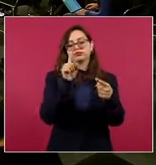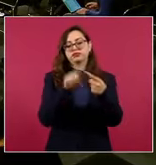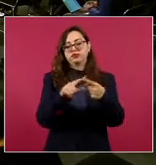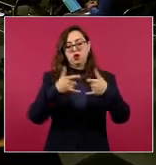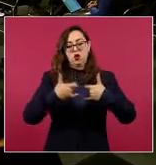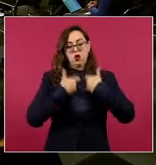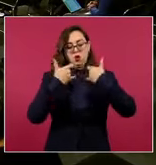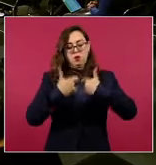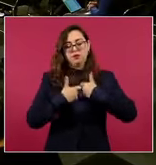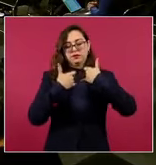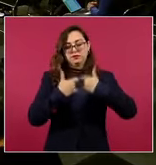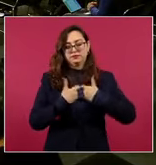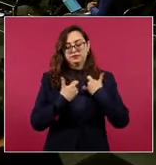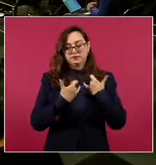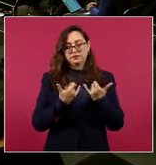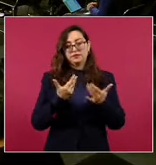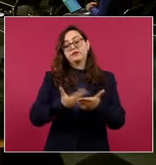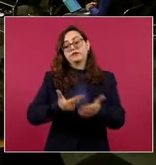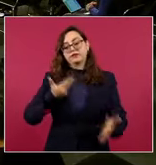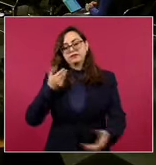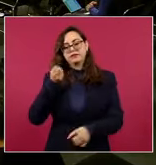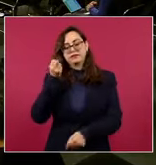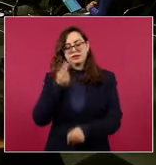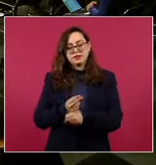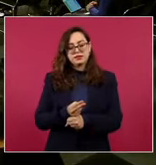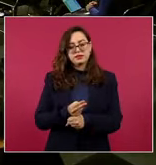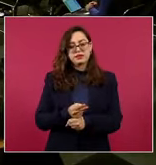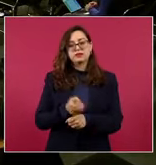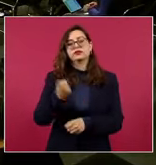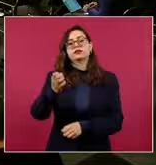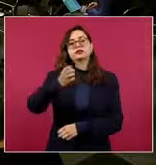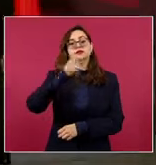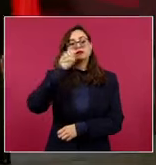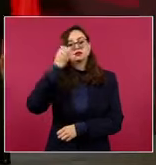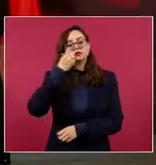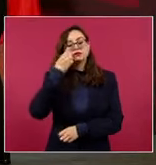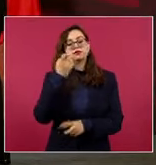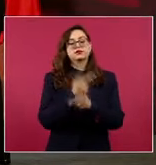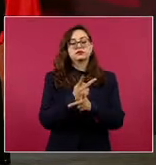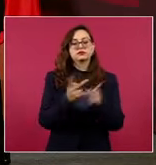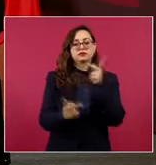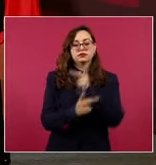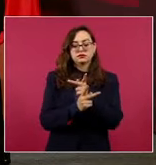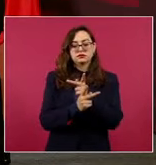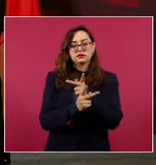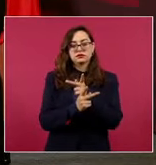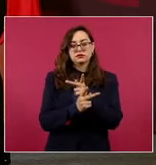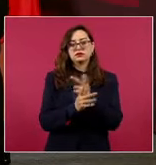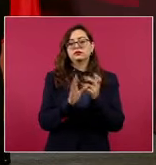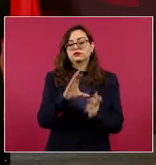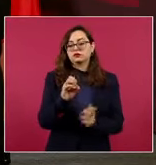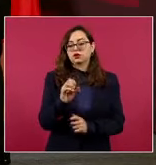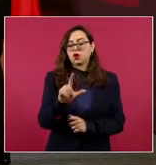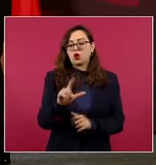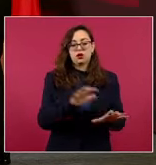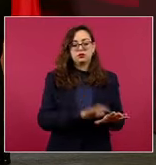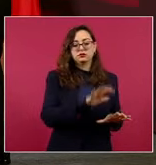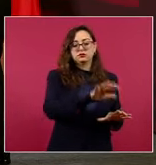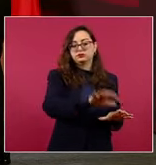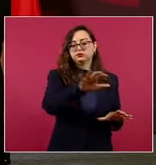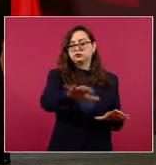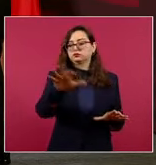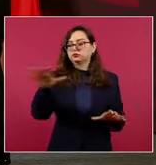jóvenes, pero de manera preventiva, tanto en escuelas de educación media como en estas colonias. Y